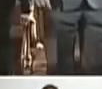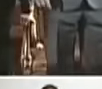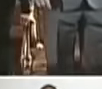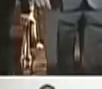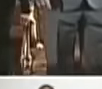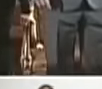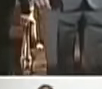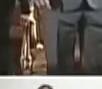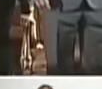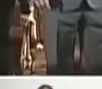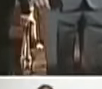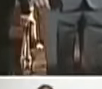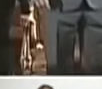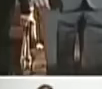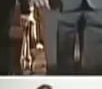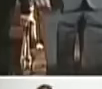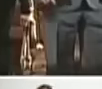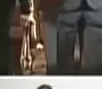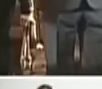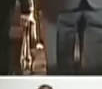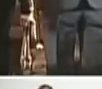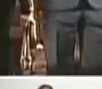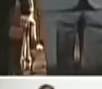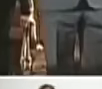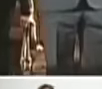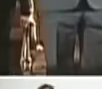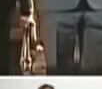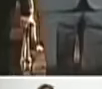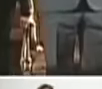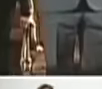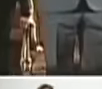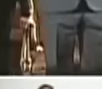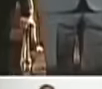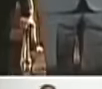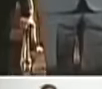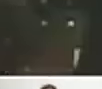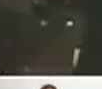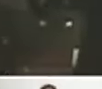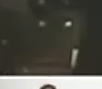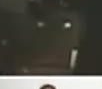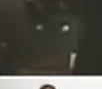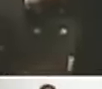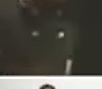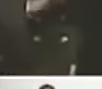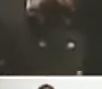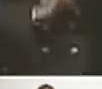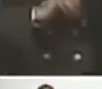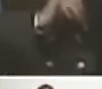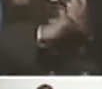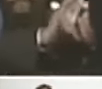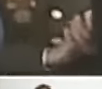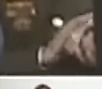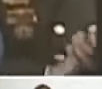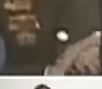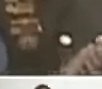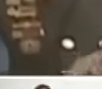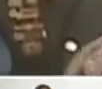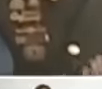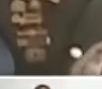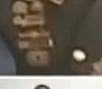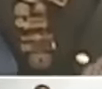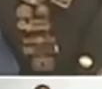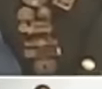promulgación de la Ley Orgánica para la Defensa de la Guayana Esequiba. Tienen esta imagen